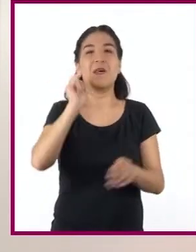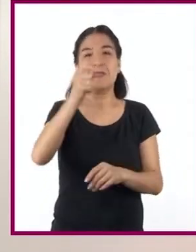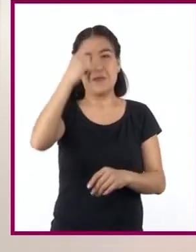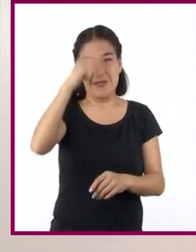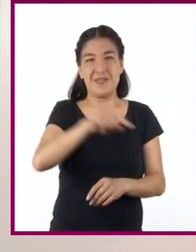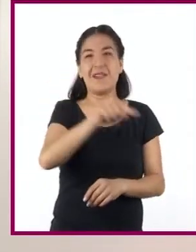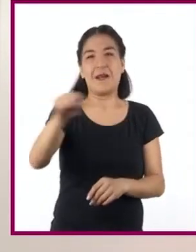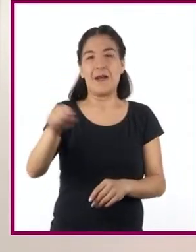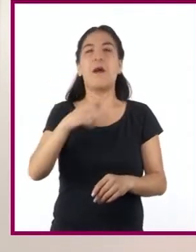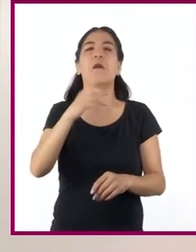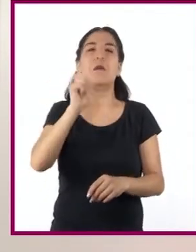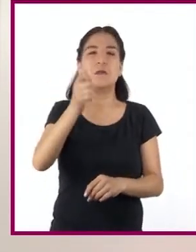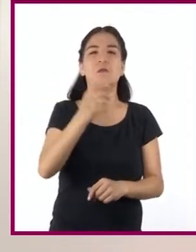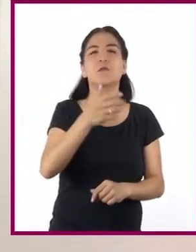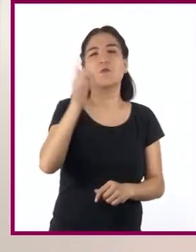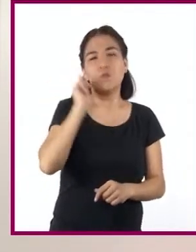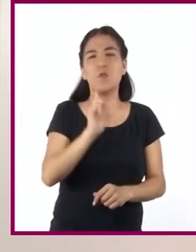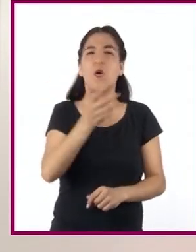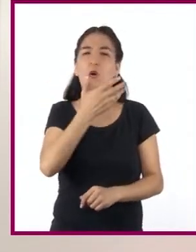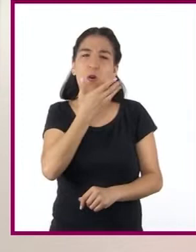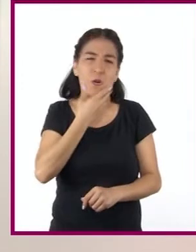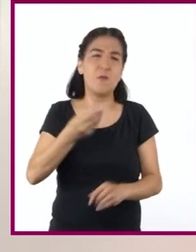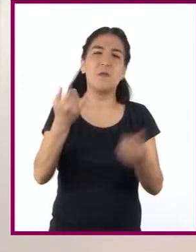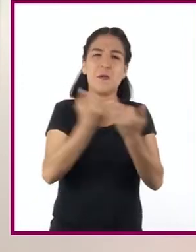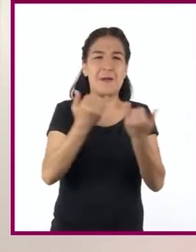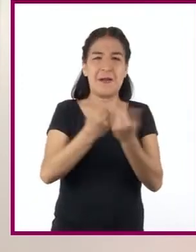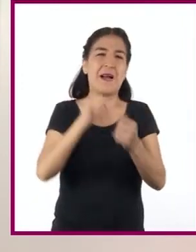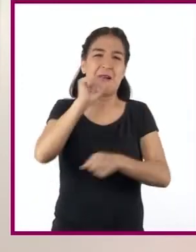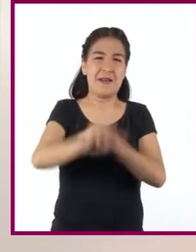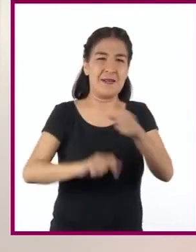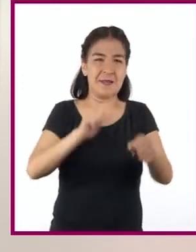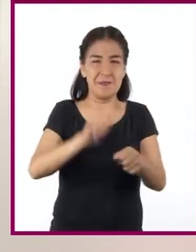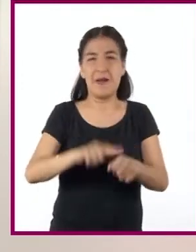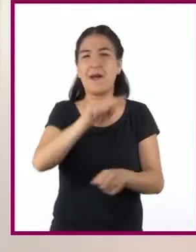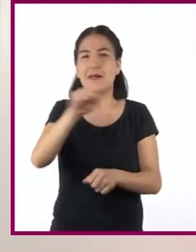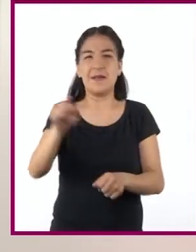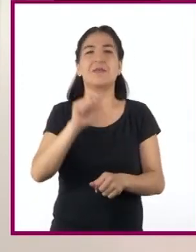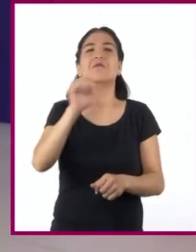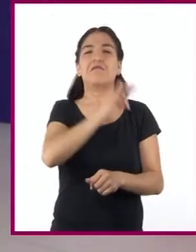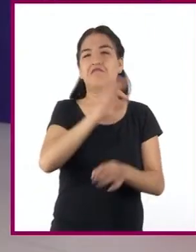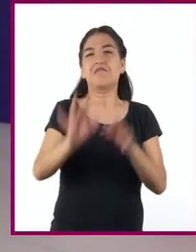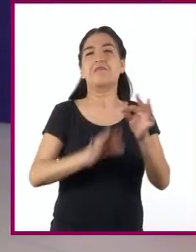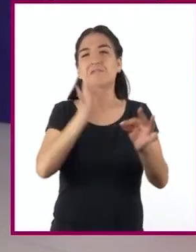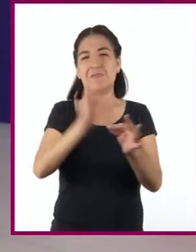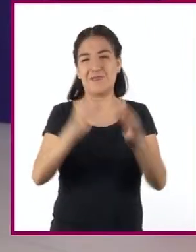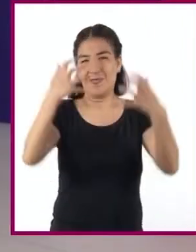opuesto, por lo que el dimorfismo sexual es un elemento que cumple esta función.